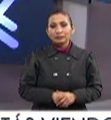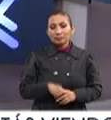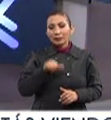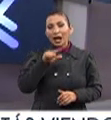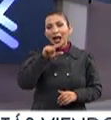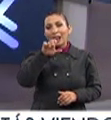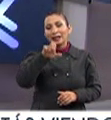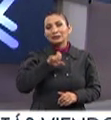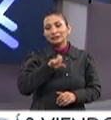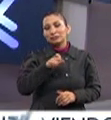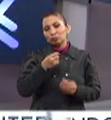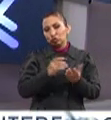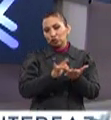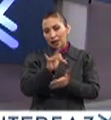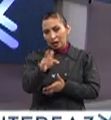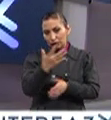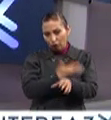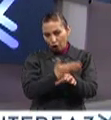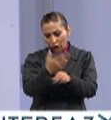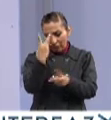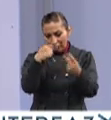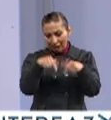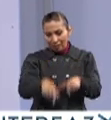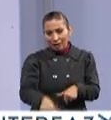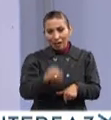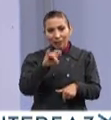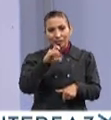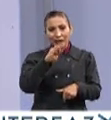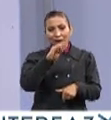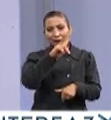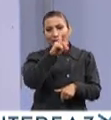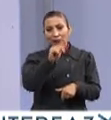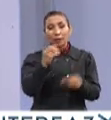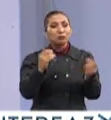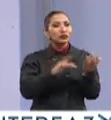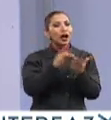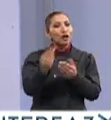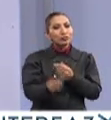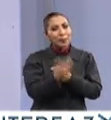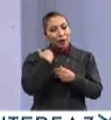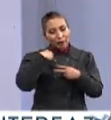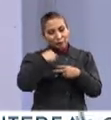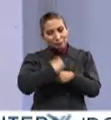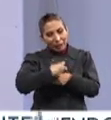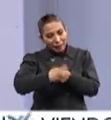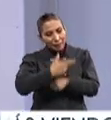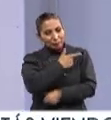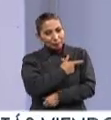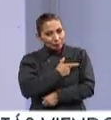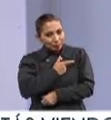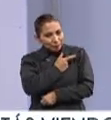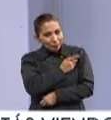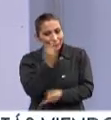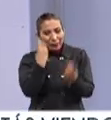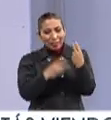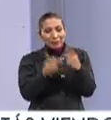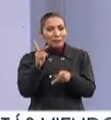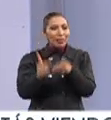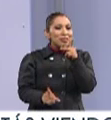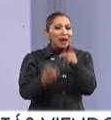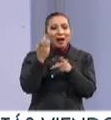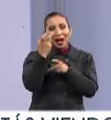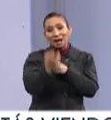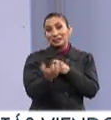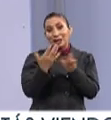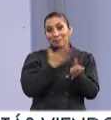Alex, muchísimas gracias. Es un placer y un honor tenerte por acá en el estudio de Interfaz. Muchas gracias a ustedes por recibirme. Es un placer venir a platicarles